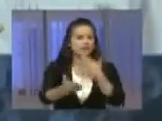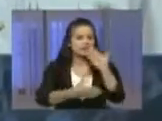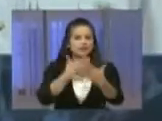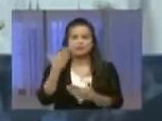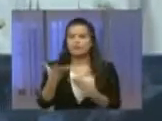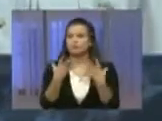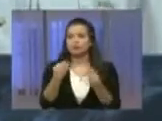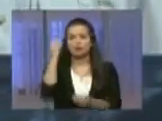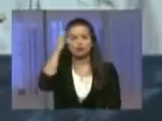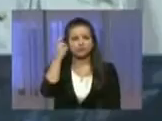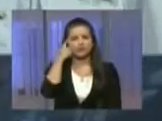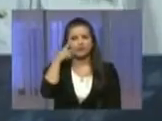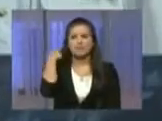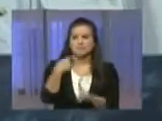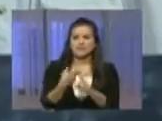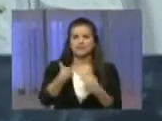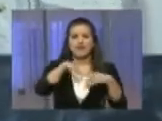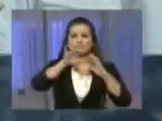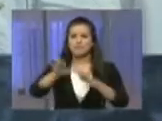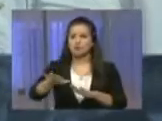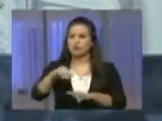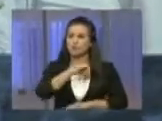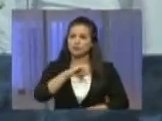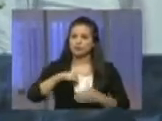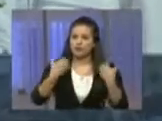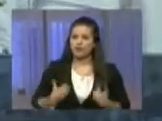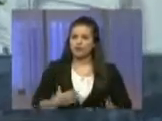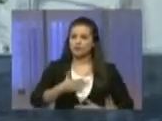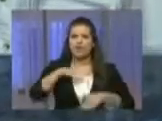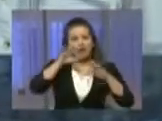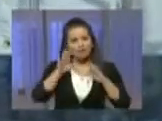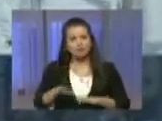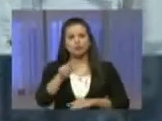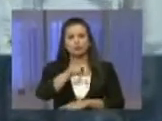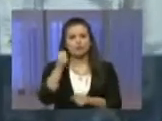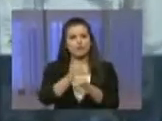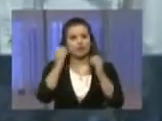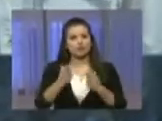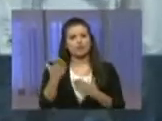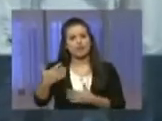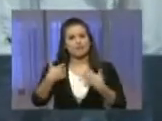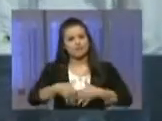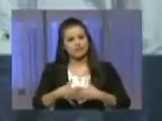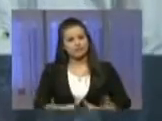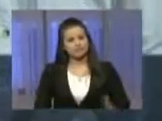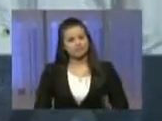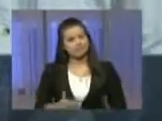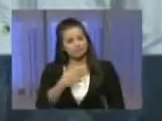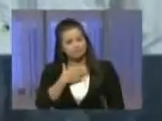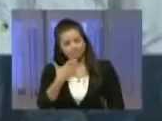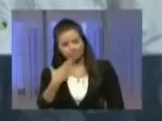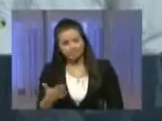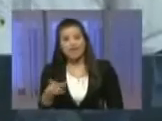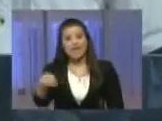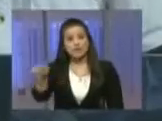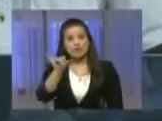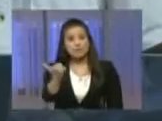ratificar todo mi apoyo personal a los los trabajadores de esta empresa que ellos